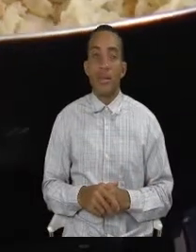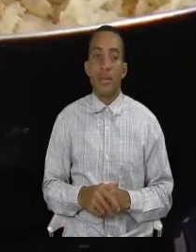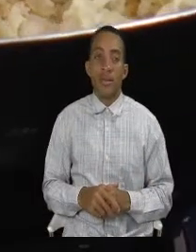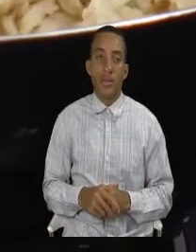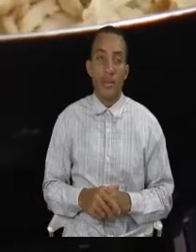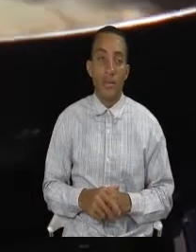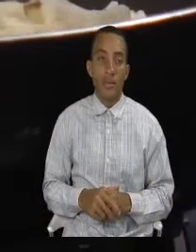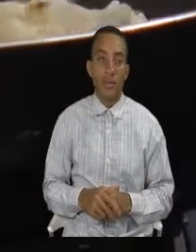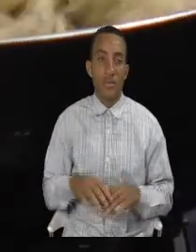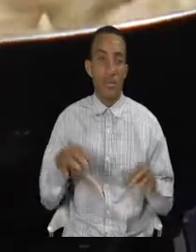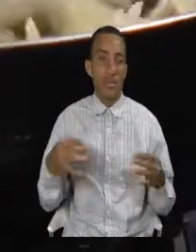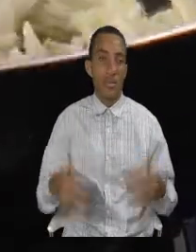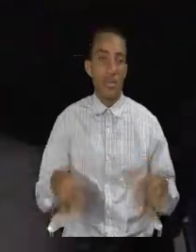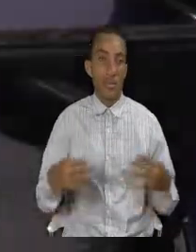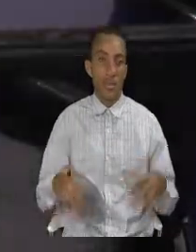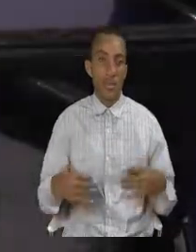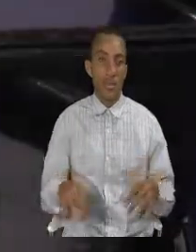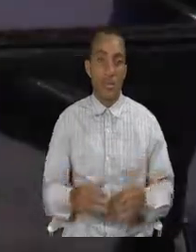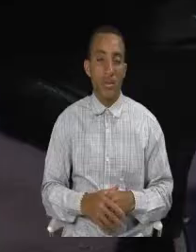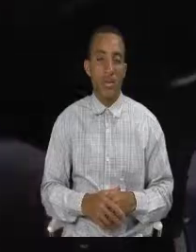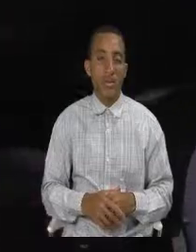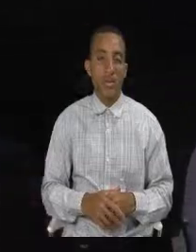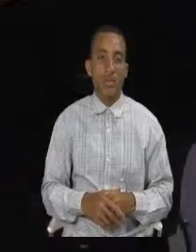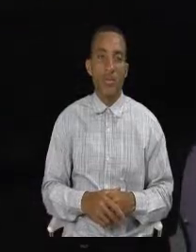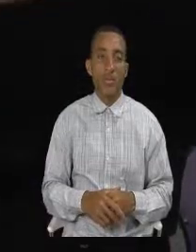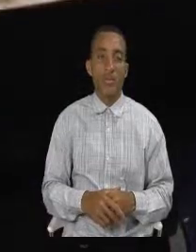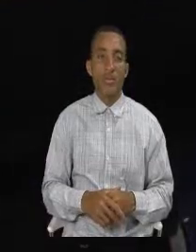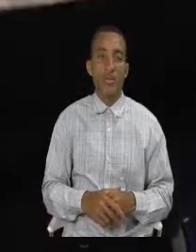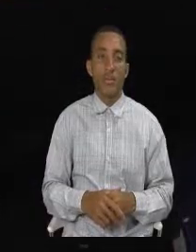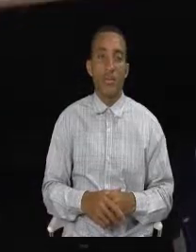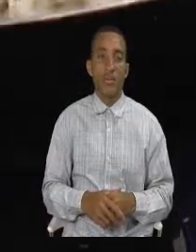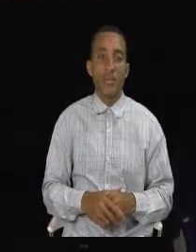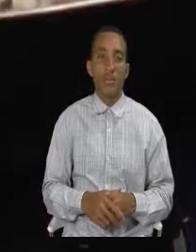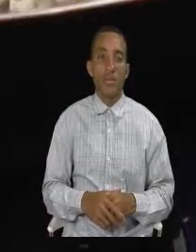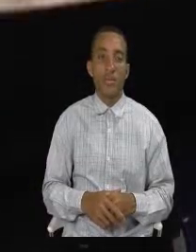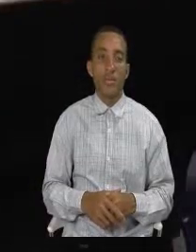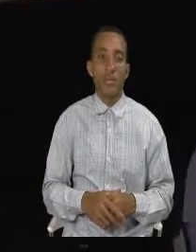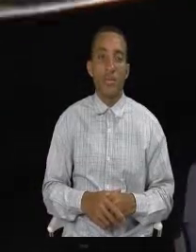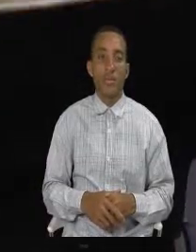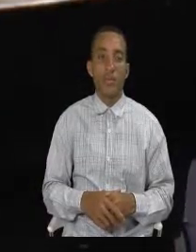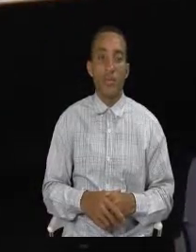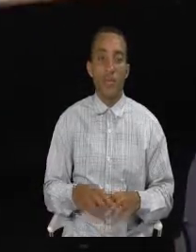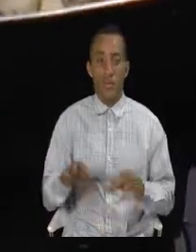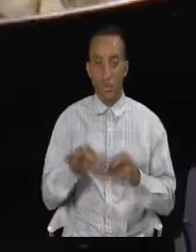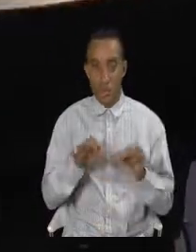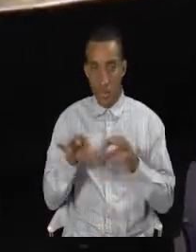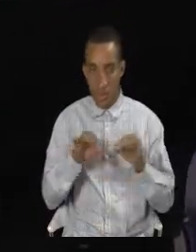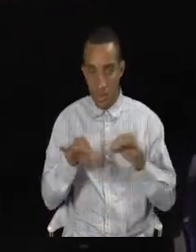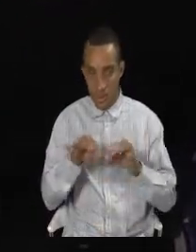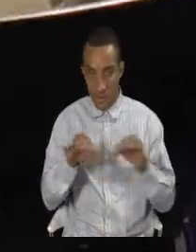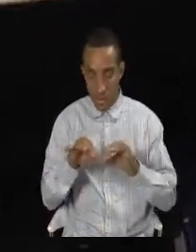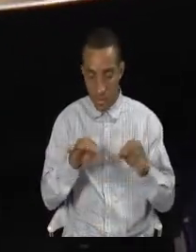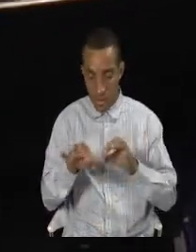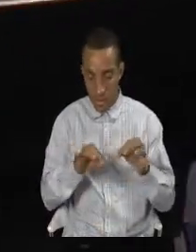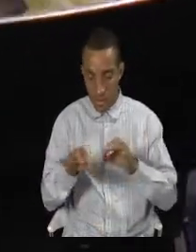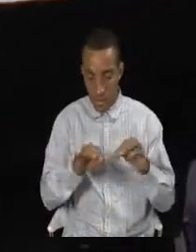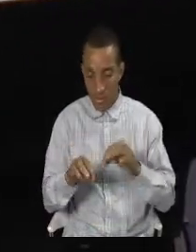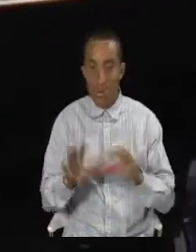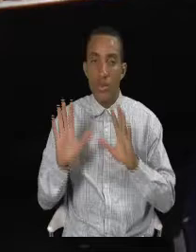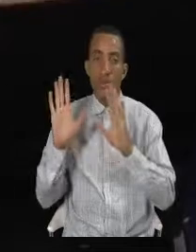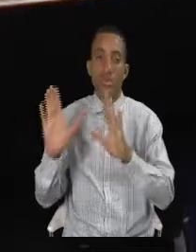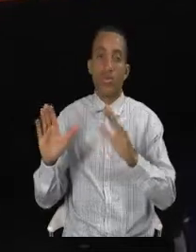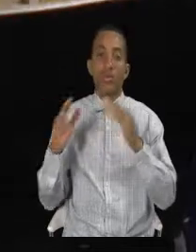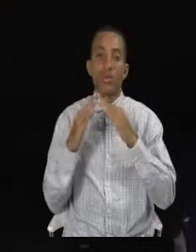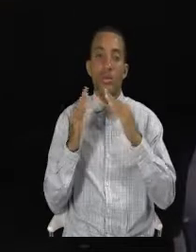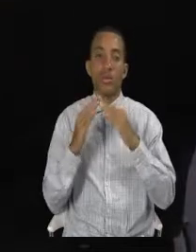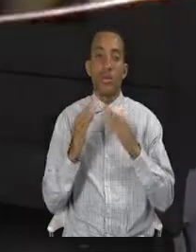sencillo. Hacer la pechuga y desmecharla ya, si ustedes en casa son